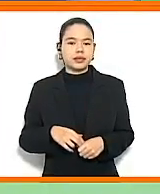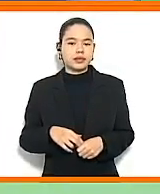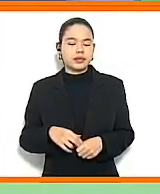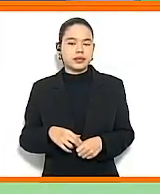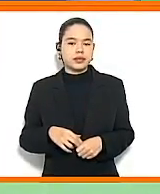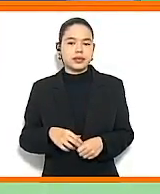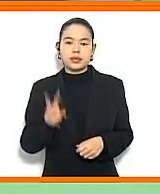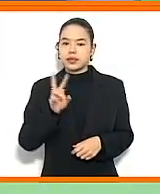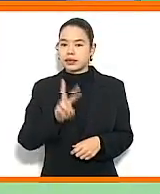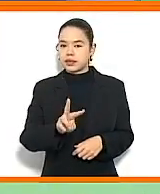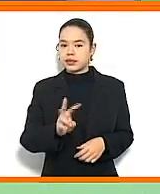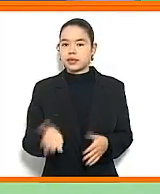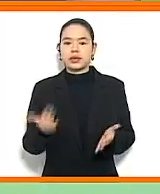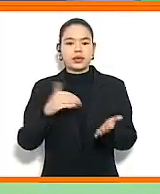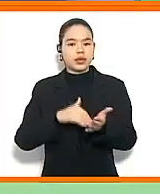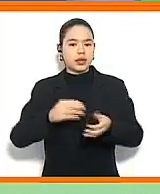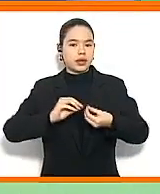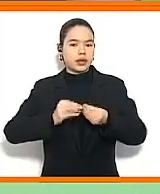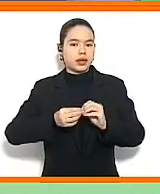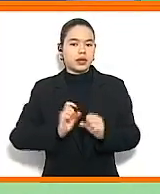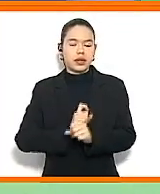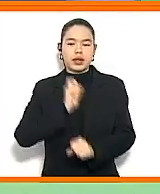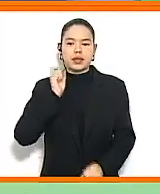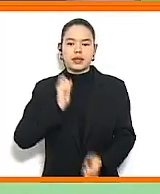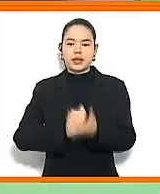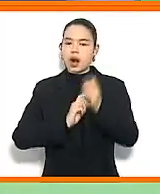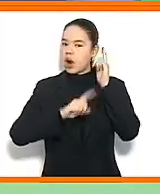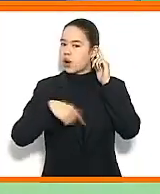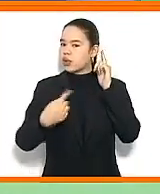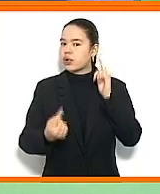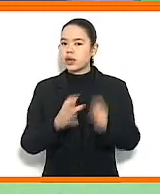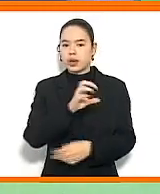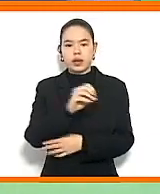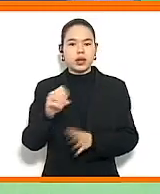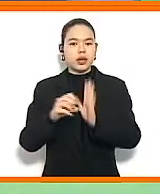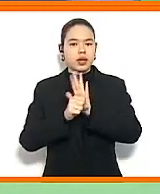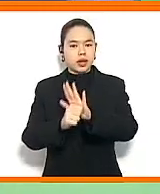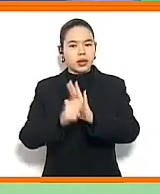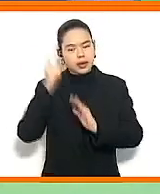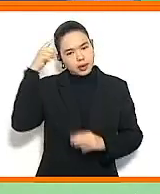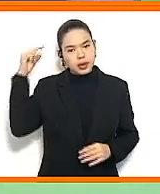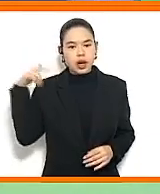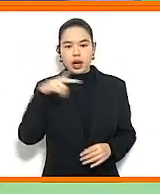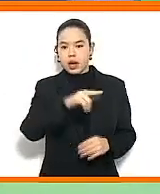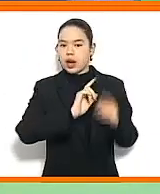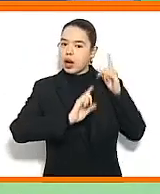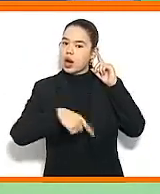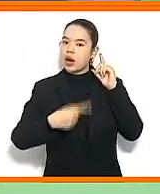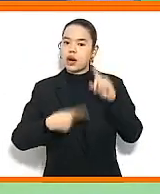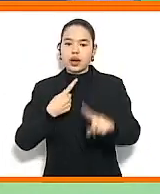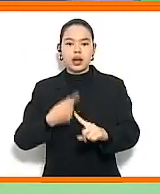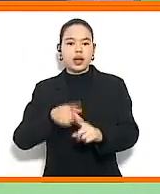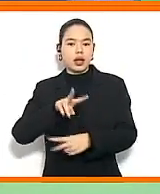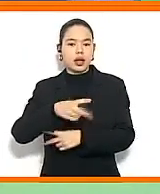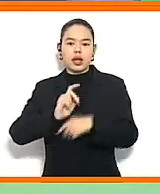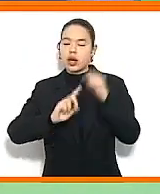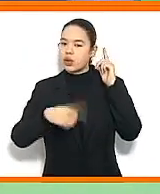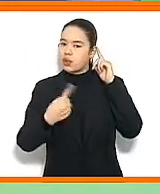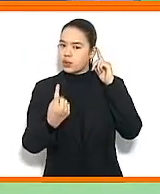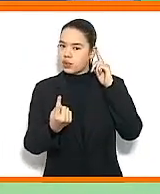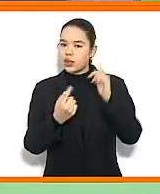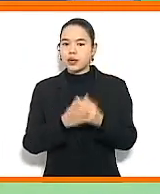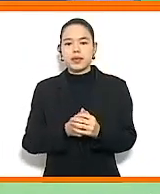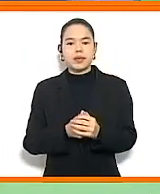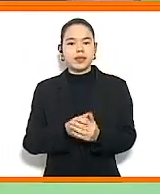Este es el 2. Número favorecido para diario es el 00 con su símbolo de sueños avión. Para MultiX 2X y por más 1,